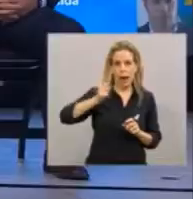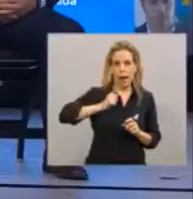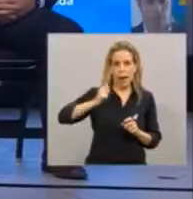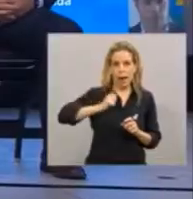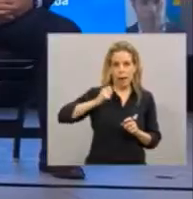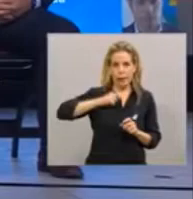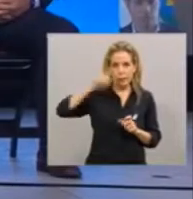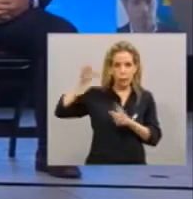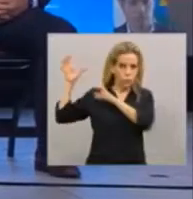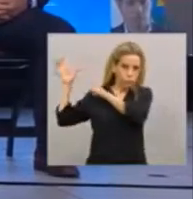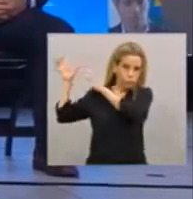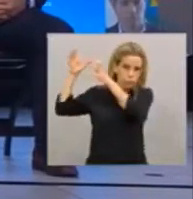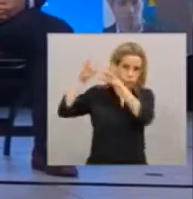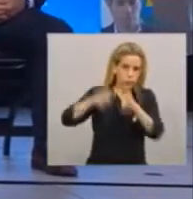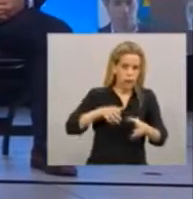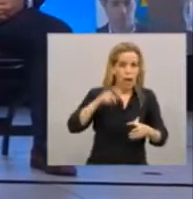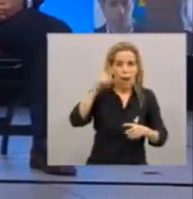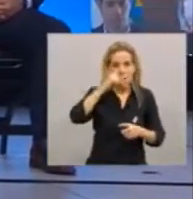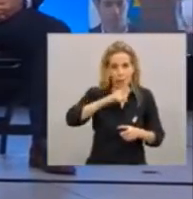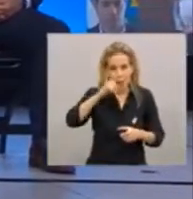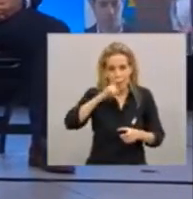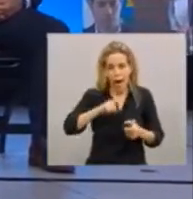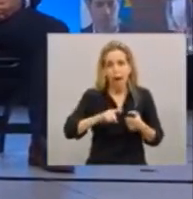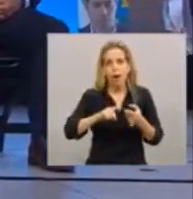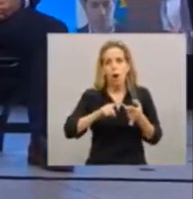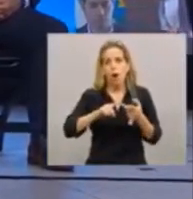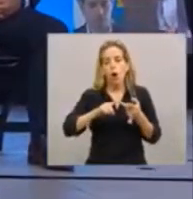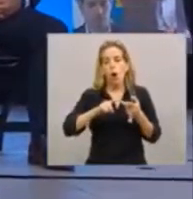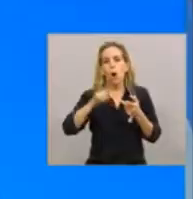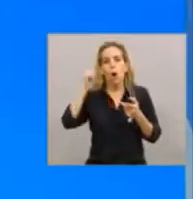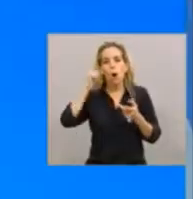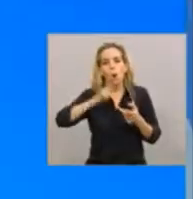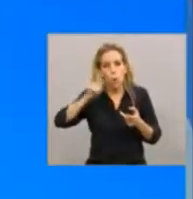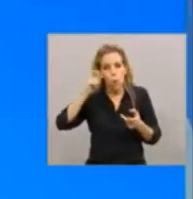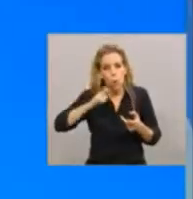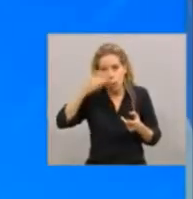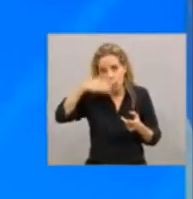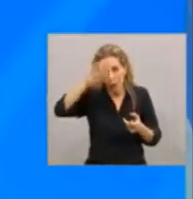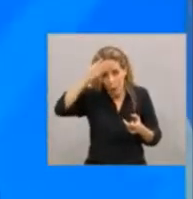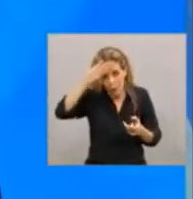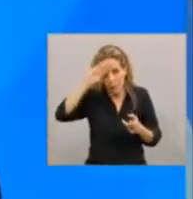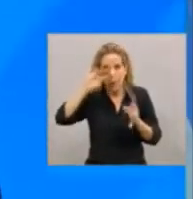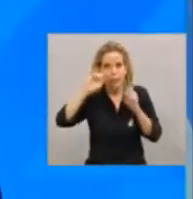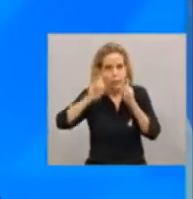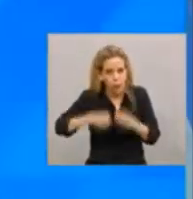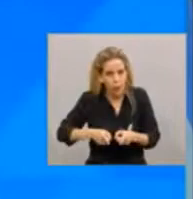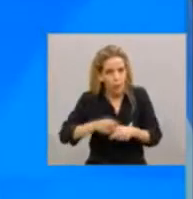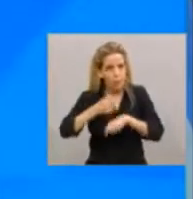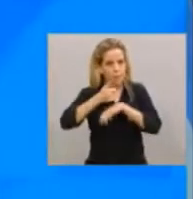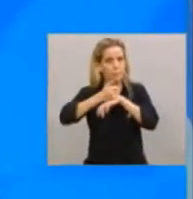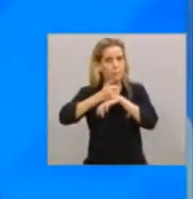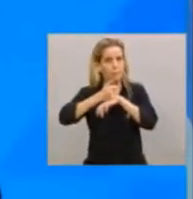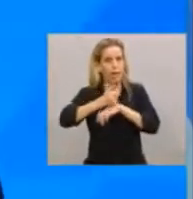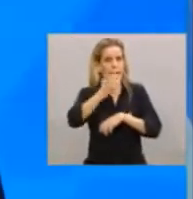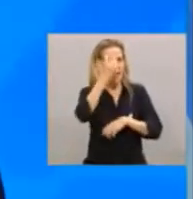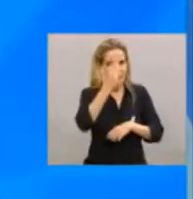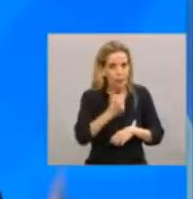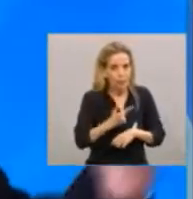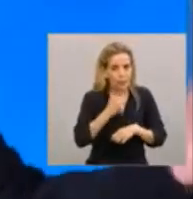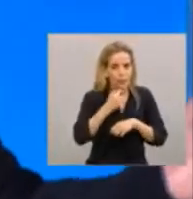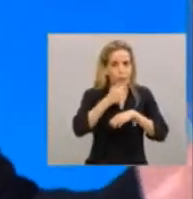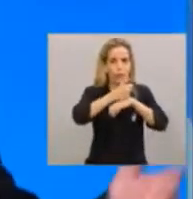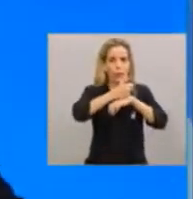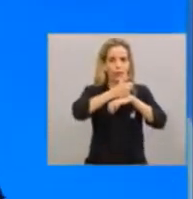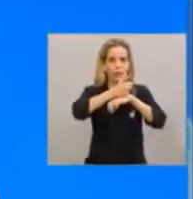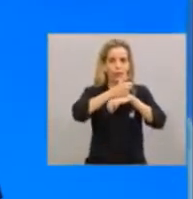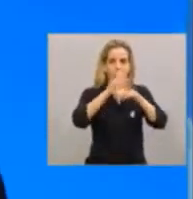y allí fue belgrano y allí estuvo don martín miguel de güemes y siempre estuve sanmartín que no